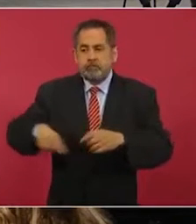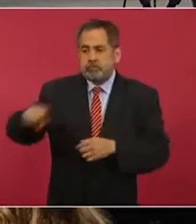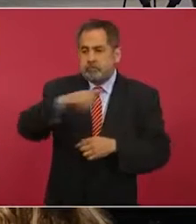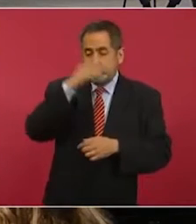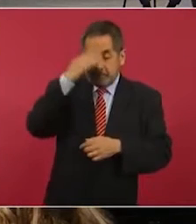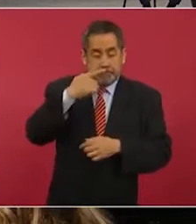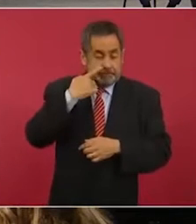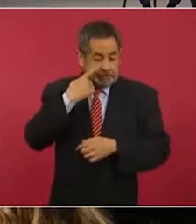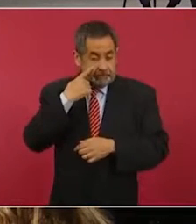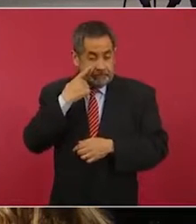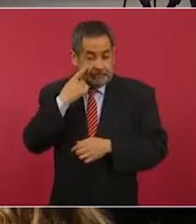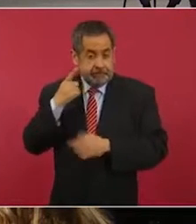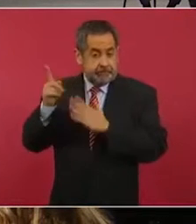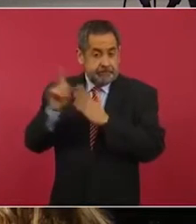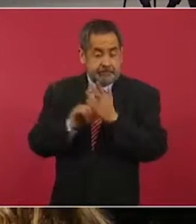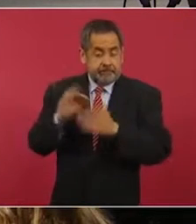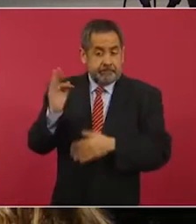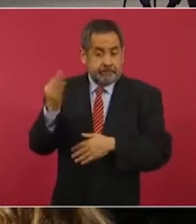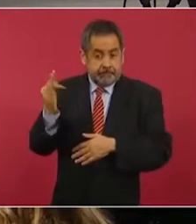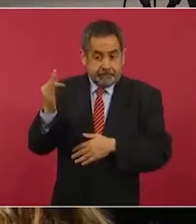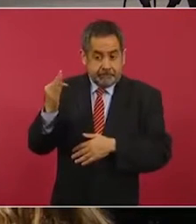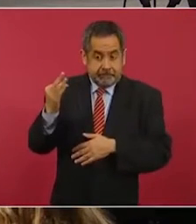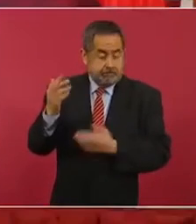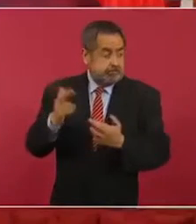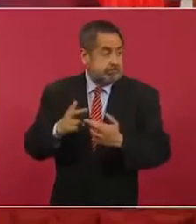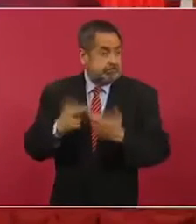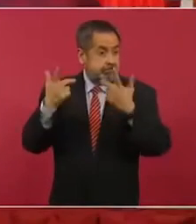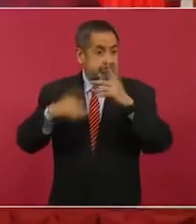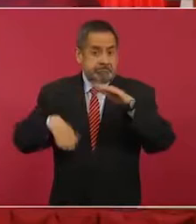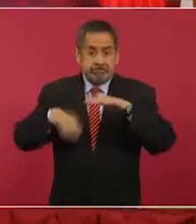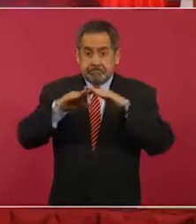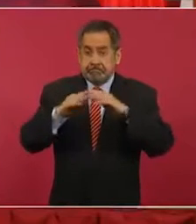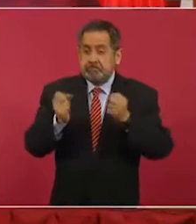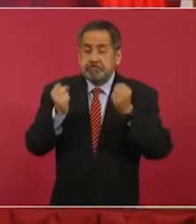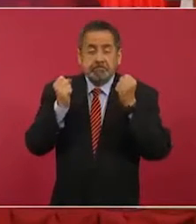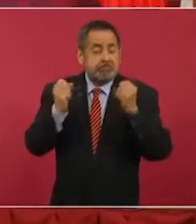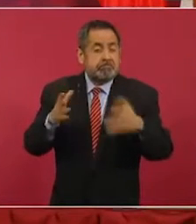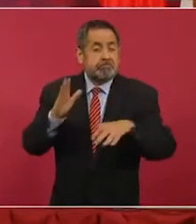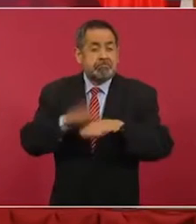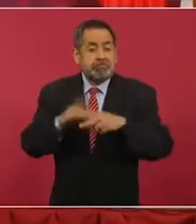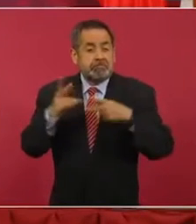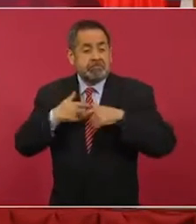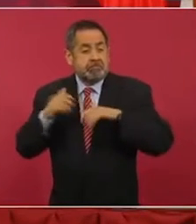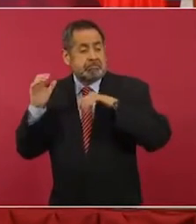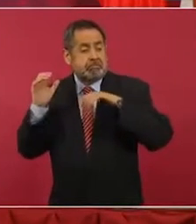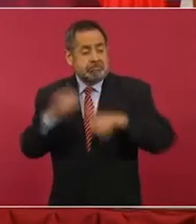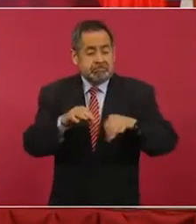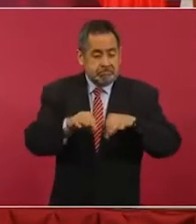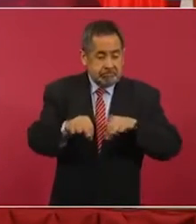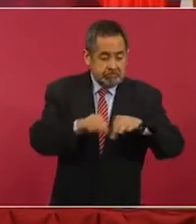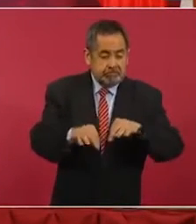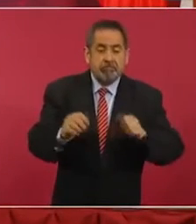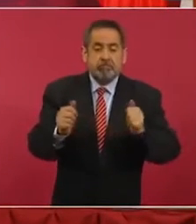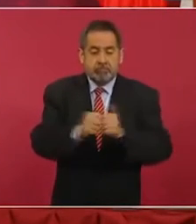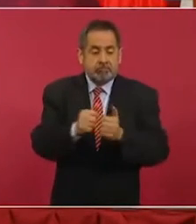sepa que febrero fue récord en creación de empleos